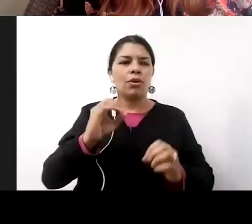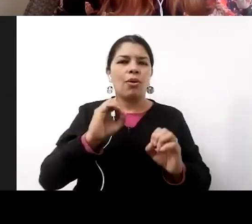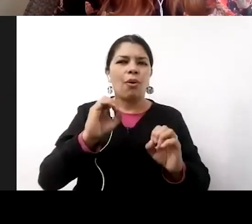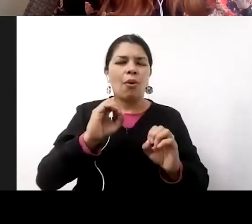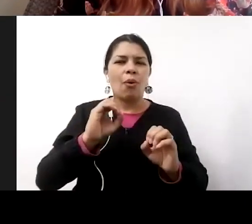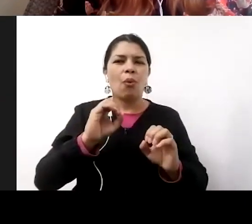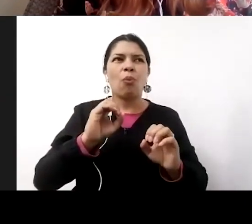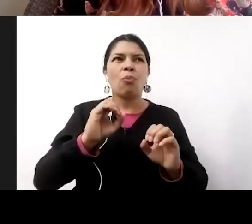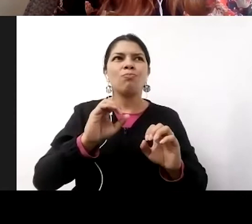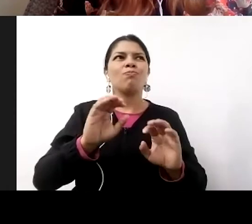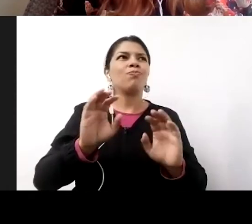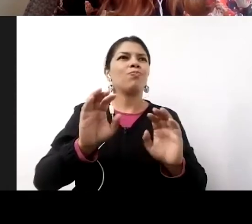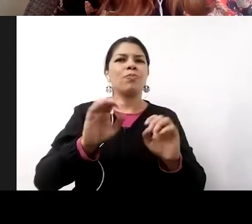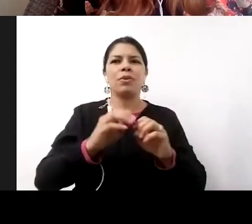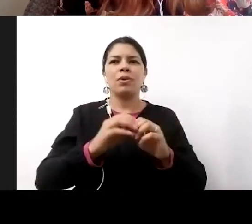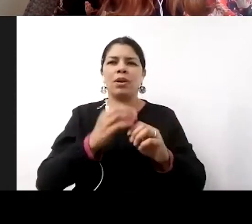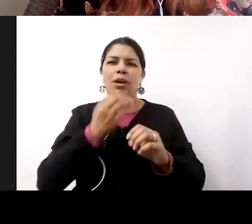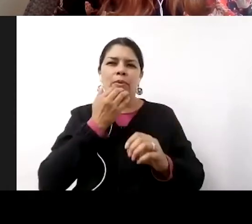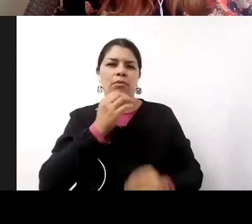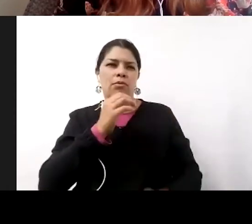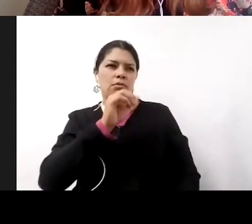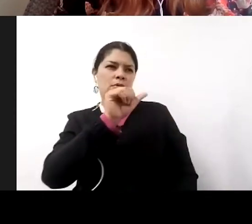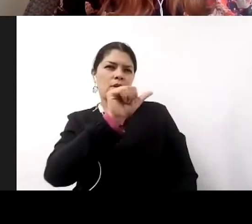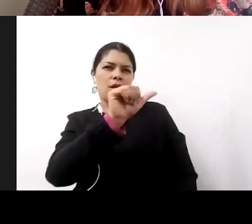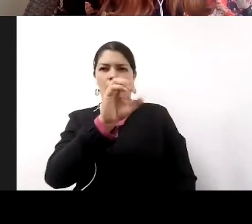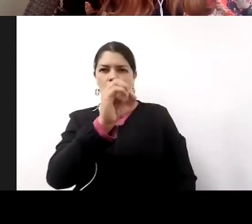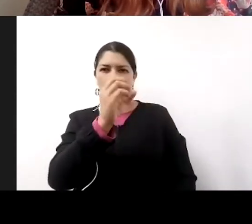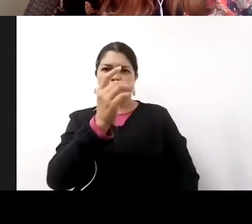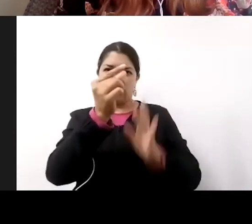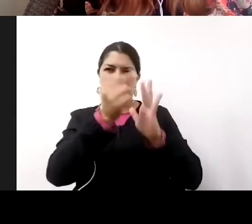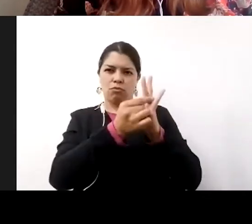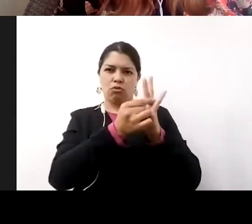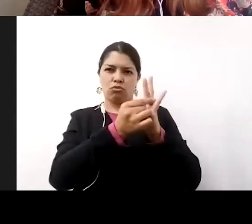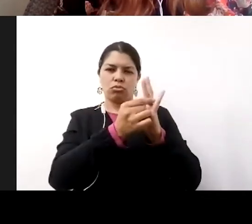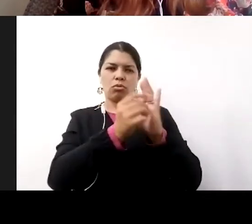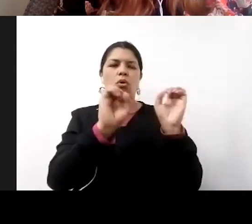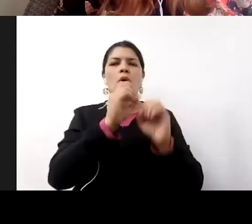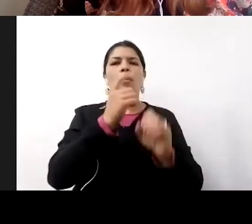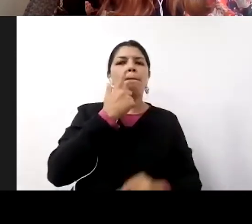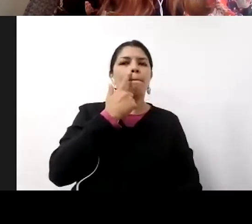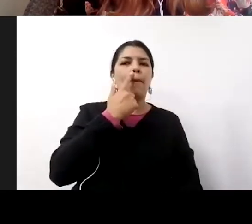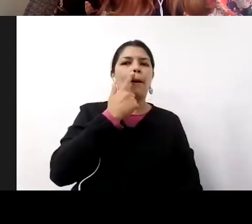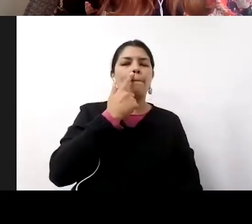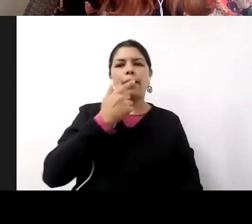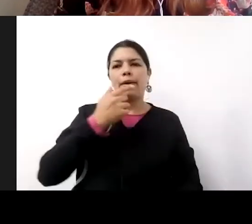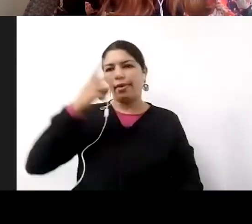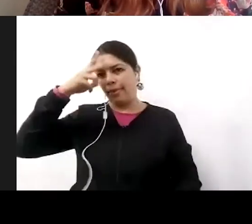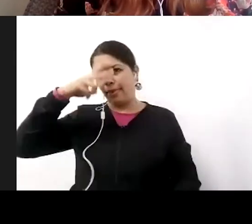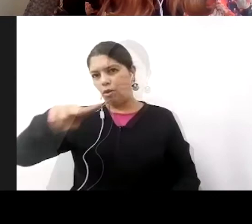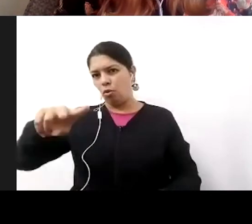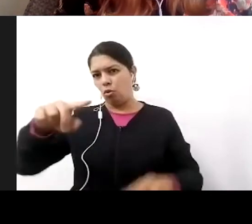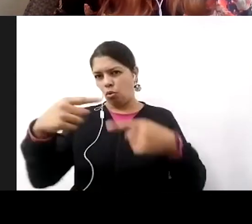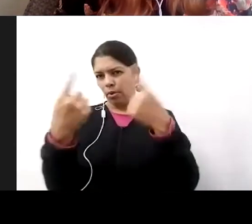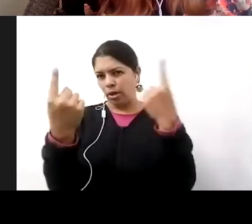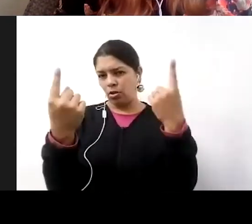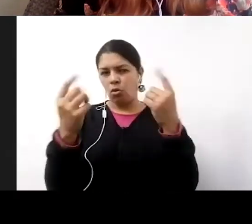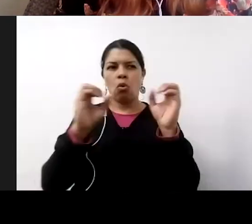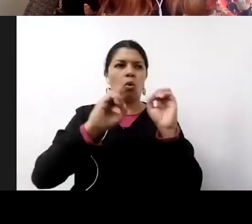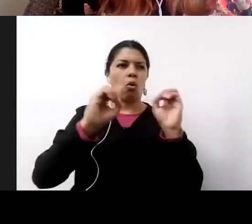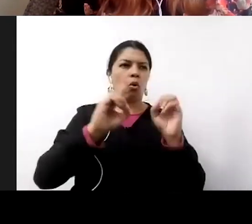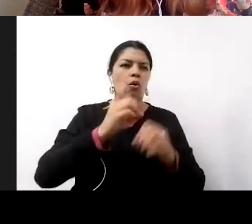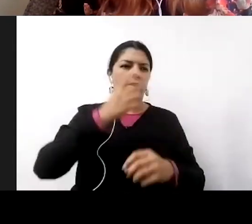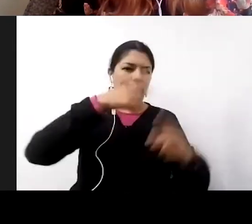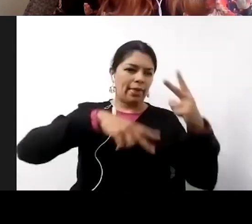conflicto entre una pareja de esposos, entre padres e hijos, entre amigos o vecinos.